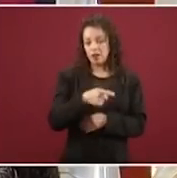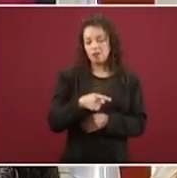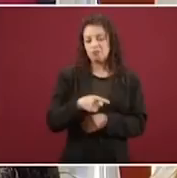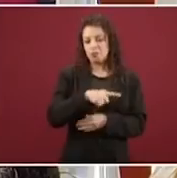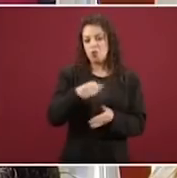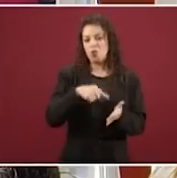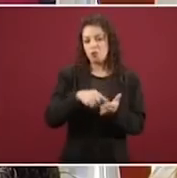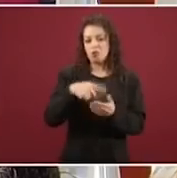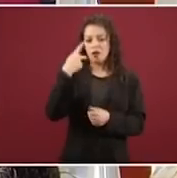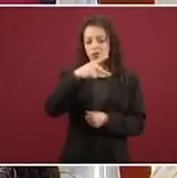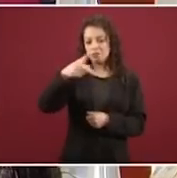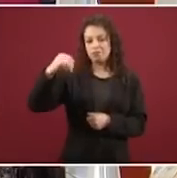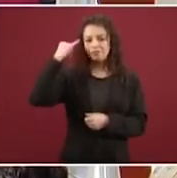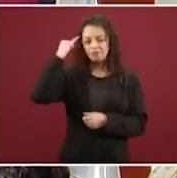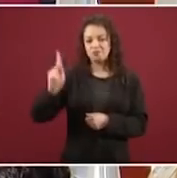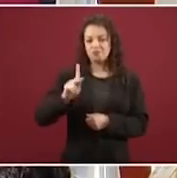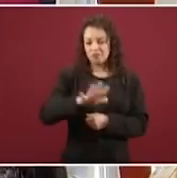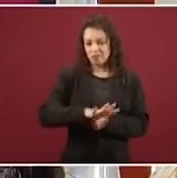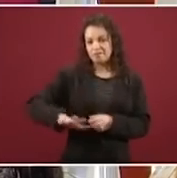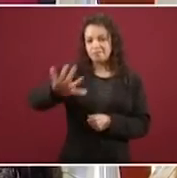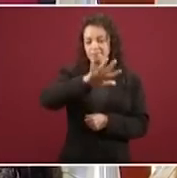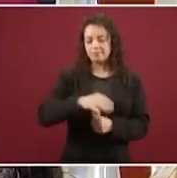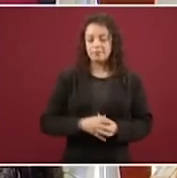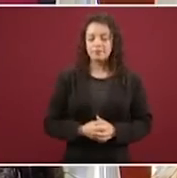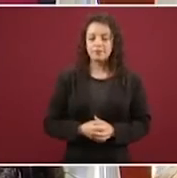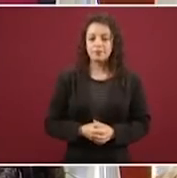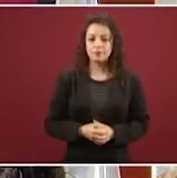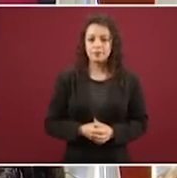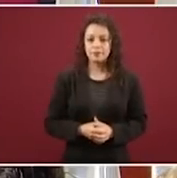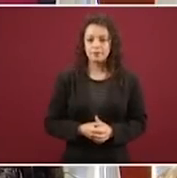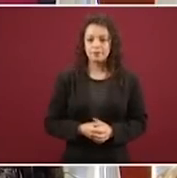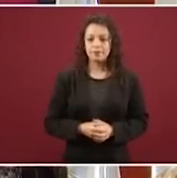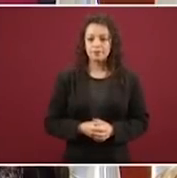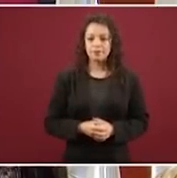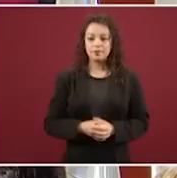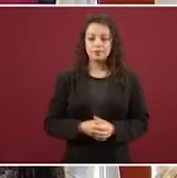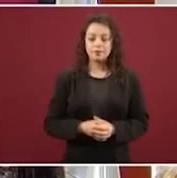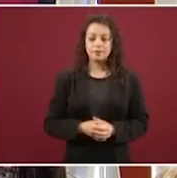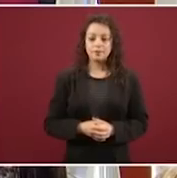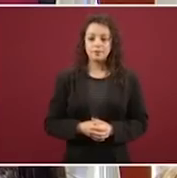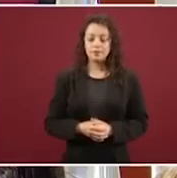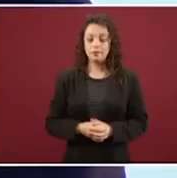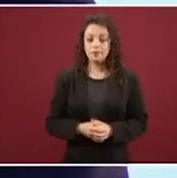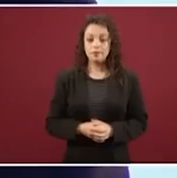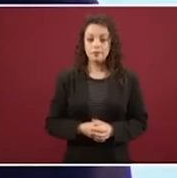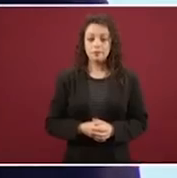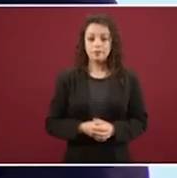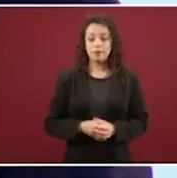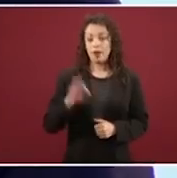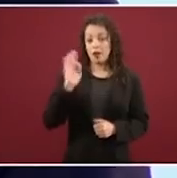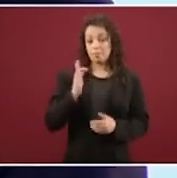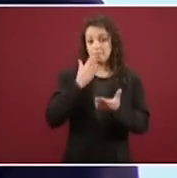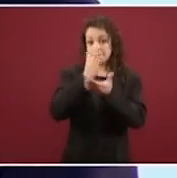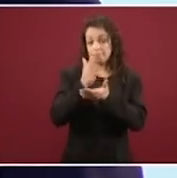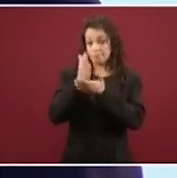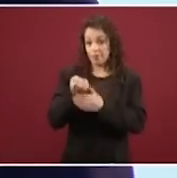indígenas. Cuando se va a visitar a las escuelas para darles